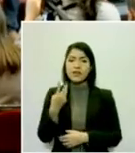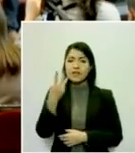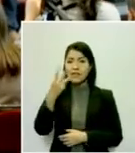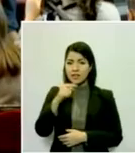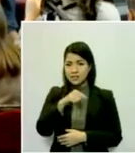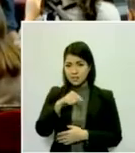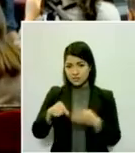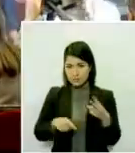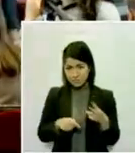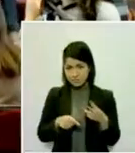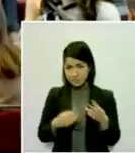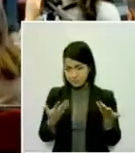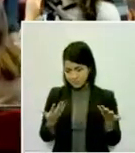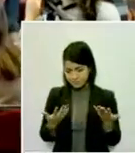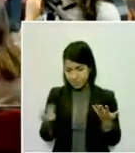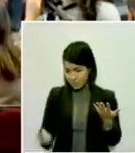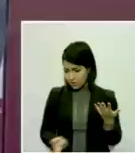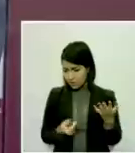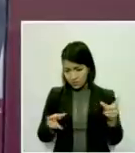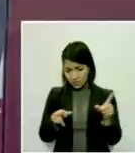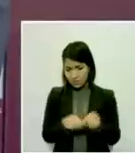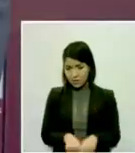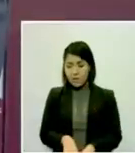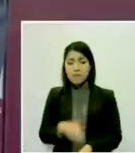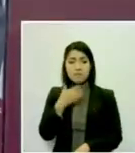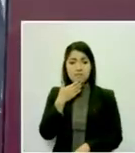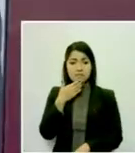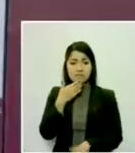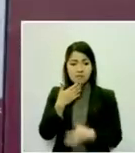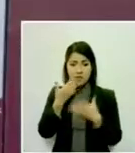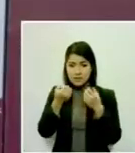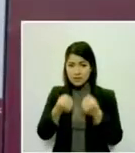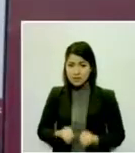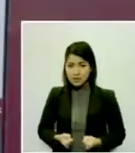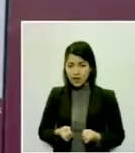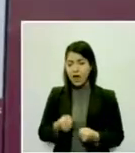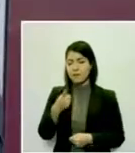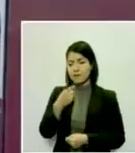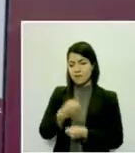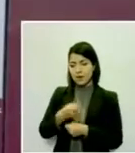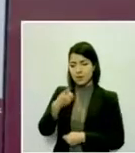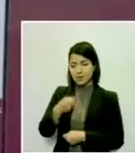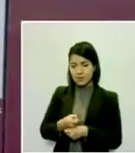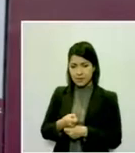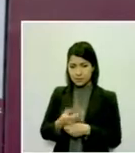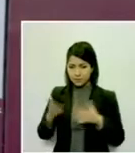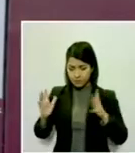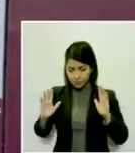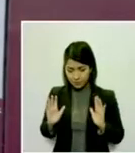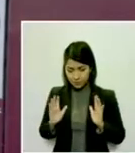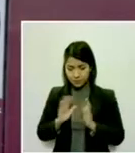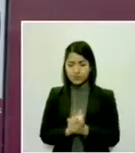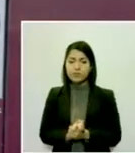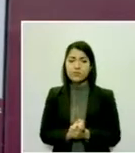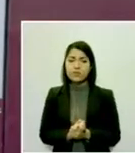preguntas. Sí, tres. Y bien, fíjate, sí. Primero,